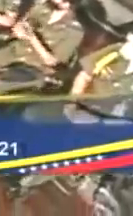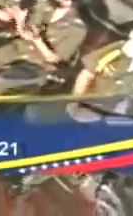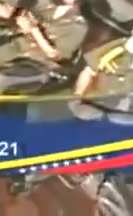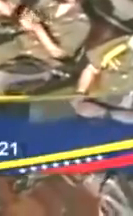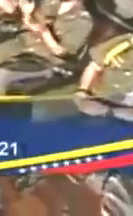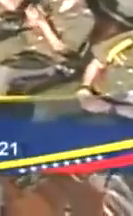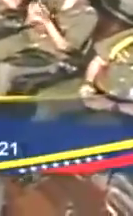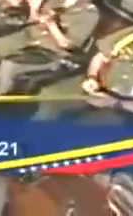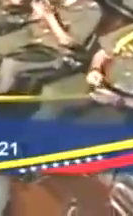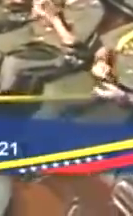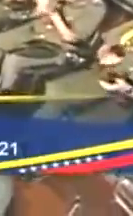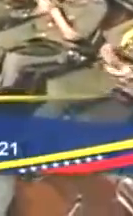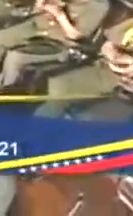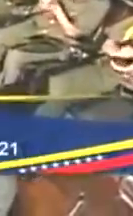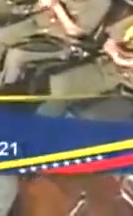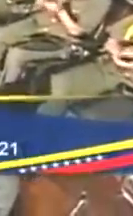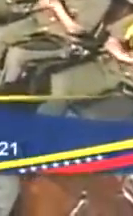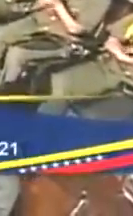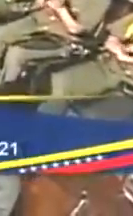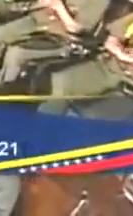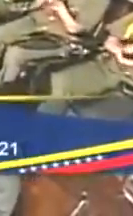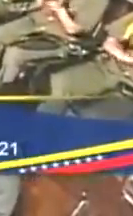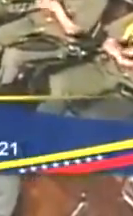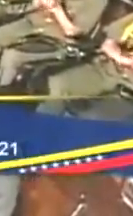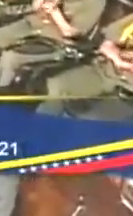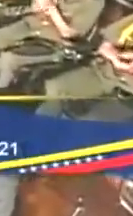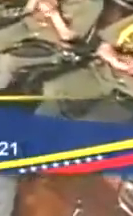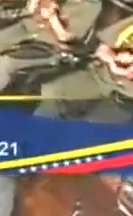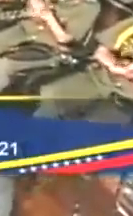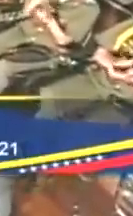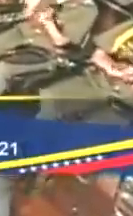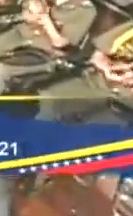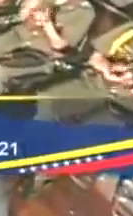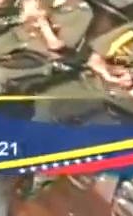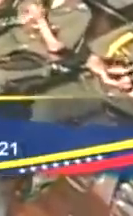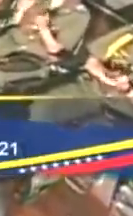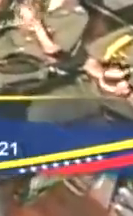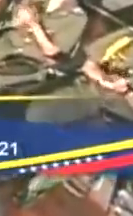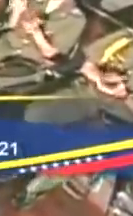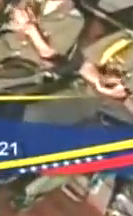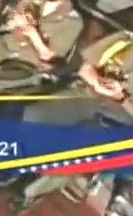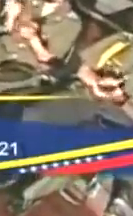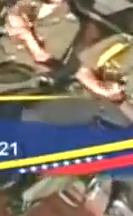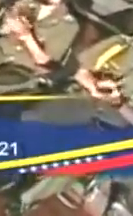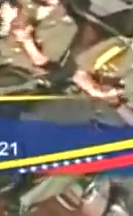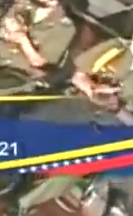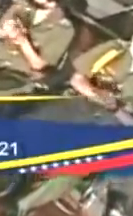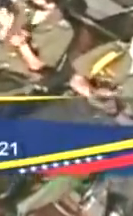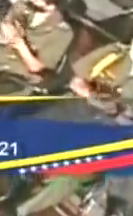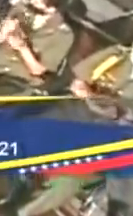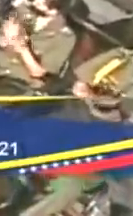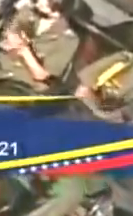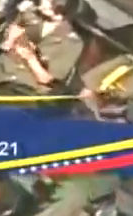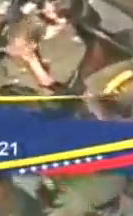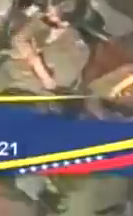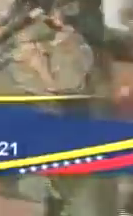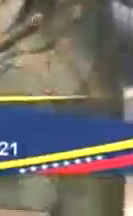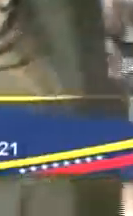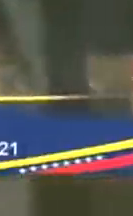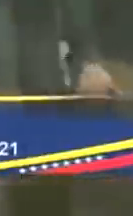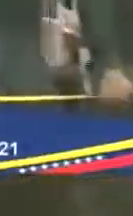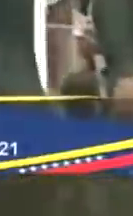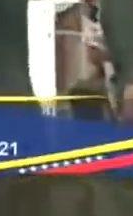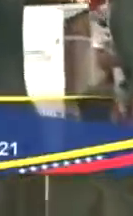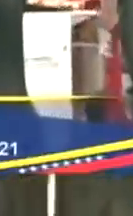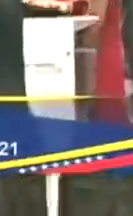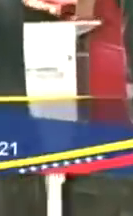Gavidia por la recuperación de alrededor de 2.000 equipos médicos vitales de centros de salud en 3 años